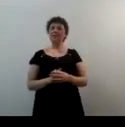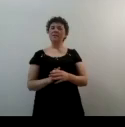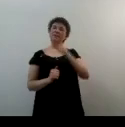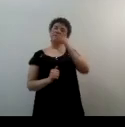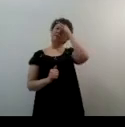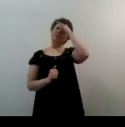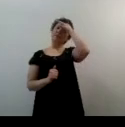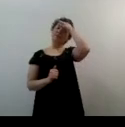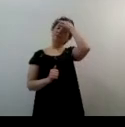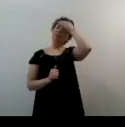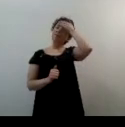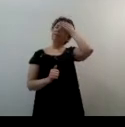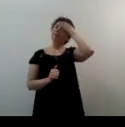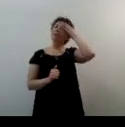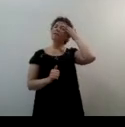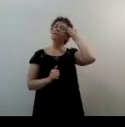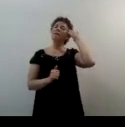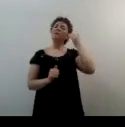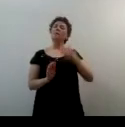Bueno, veo que Raquel Bueno, sí. veo que Raquel sí.